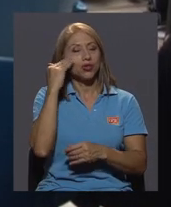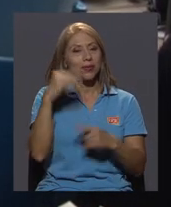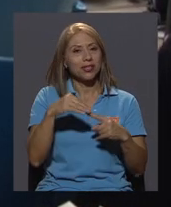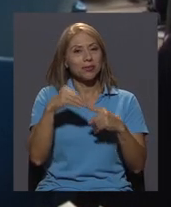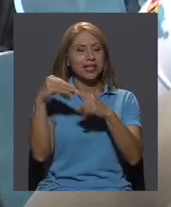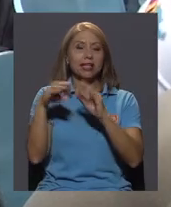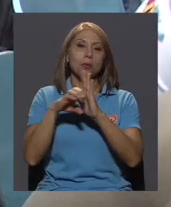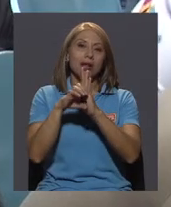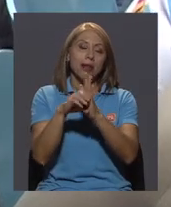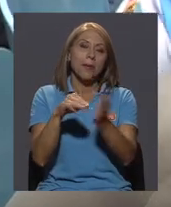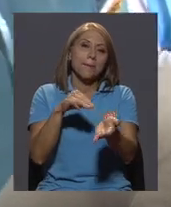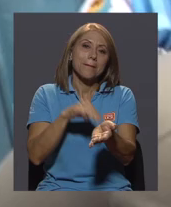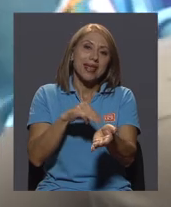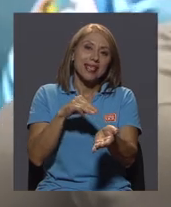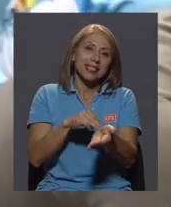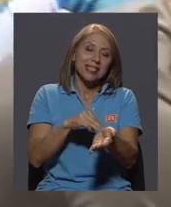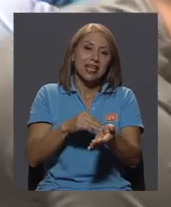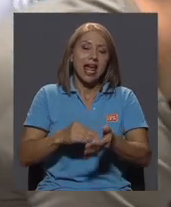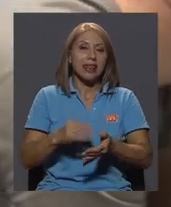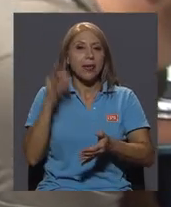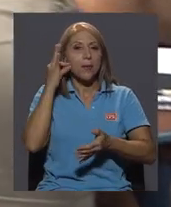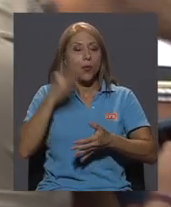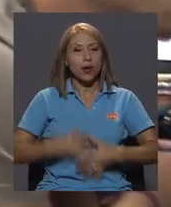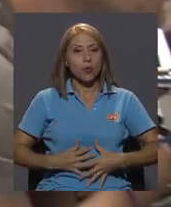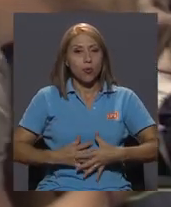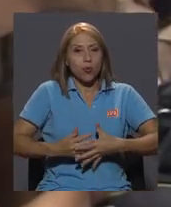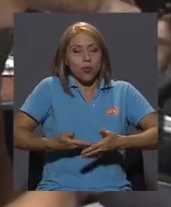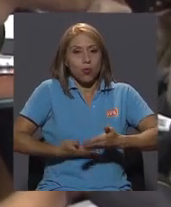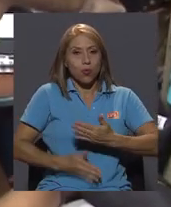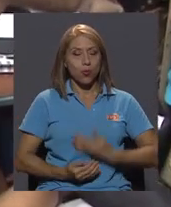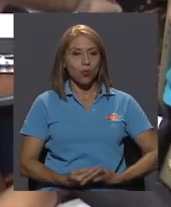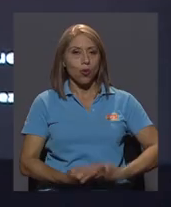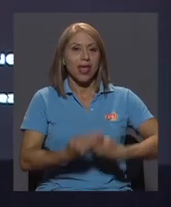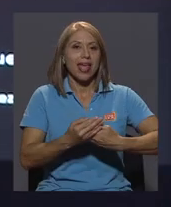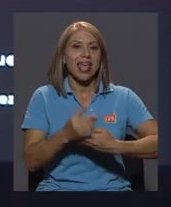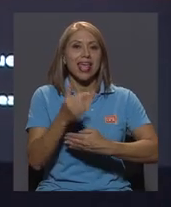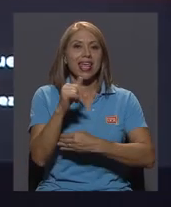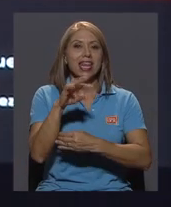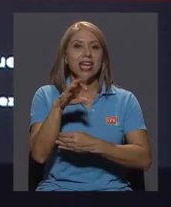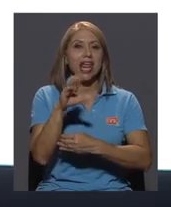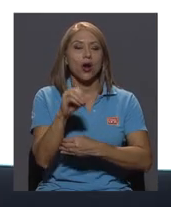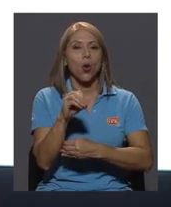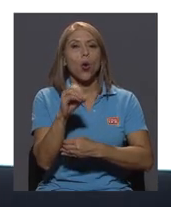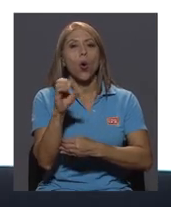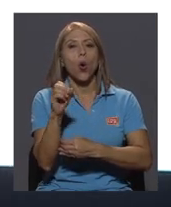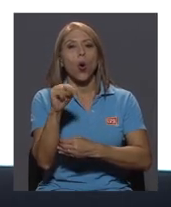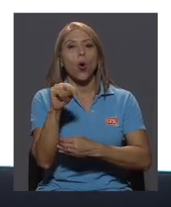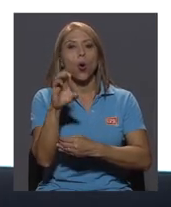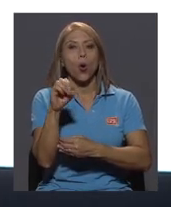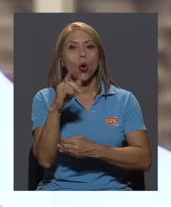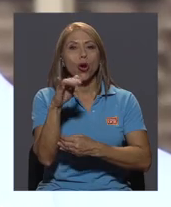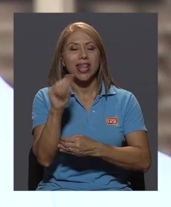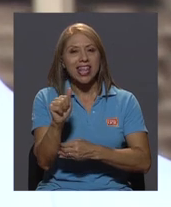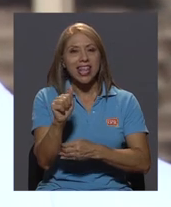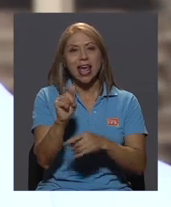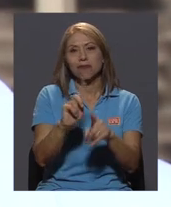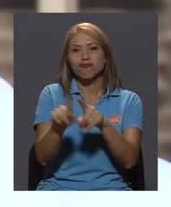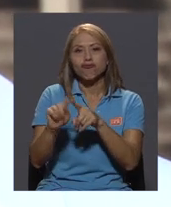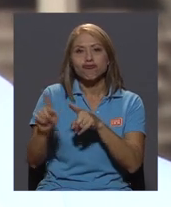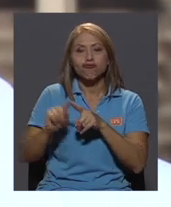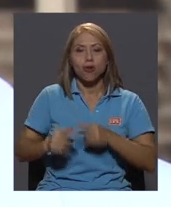como medicina materno-fetal, ginecooncología, uroginecooncología, reproducción